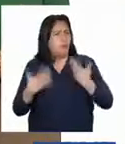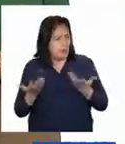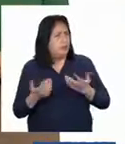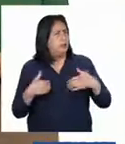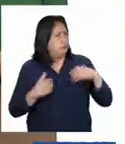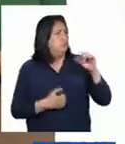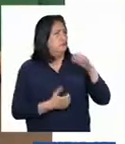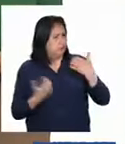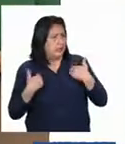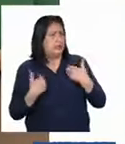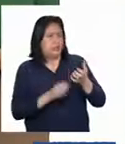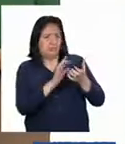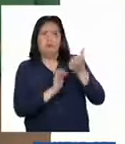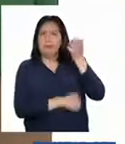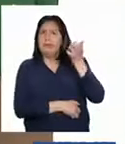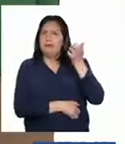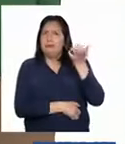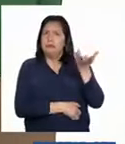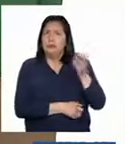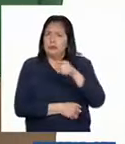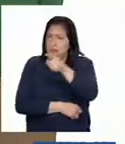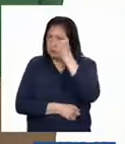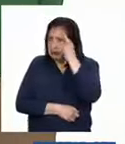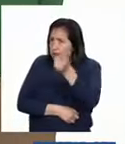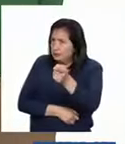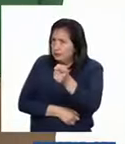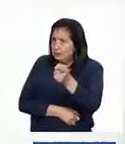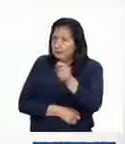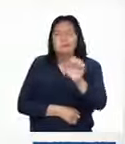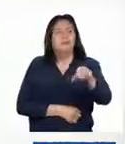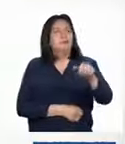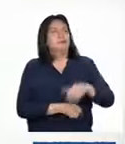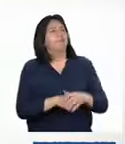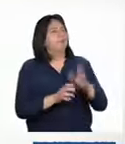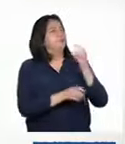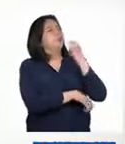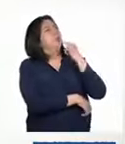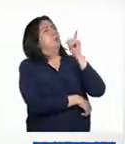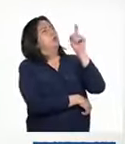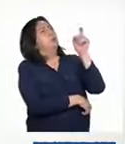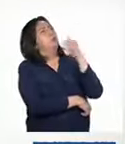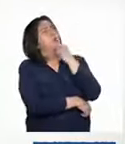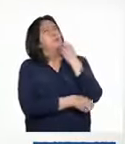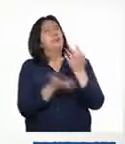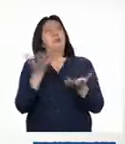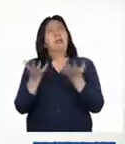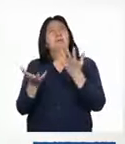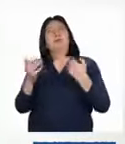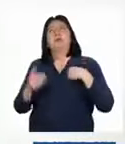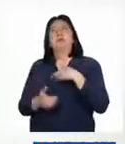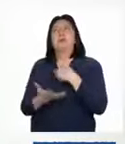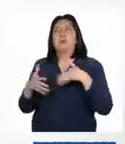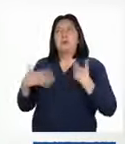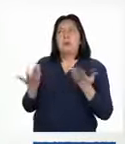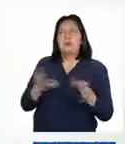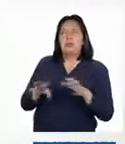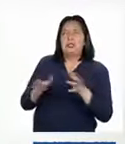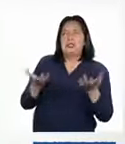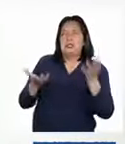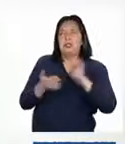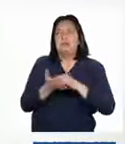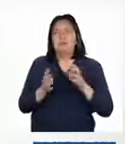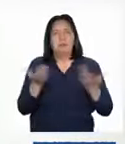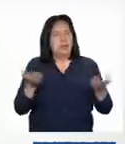tener acceso a este medio de comunicación. ¿No lo creen? Sí. Me pregunto si nosotros podríamos hacer algo parecido